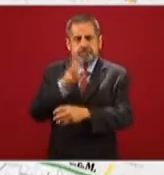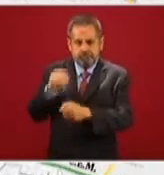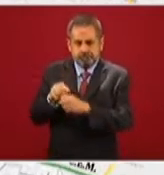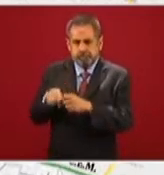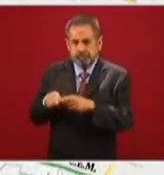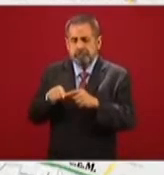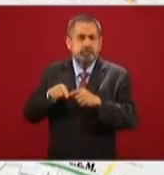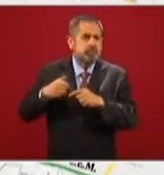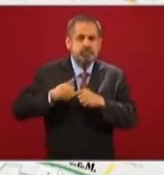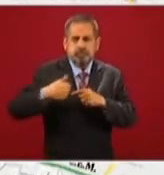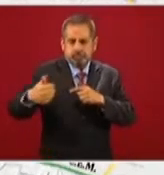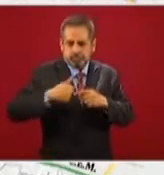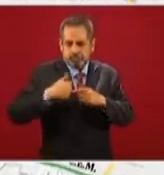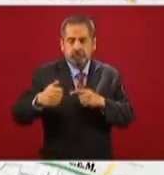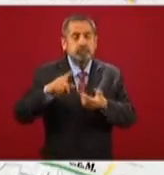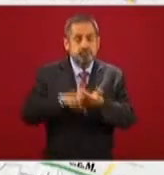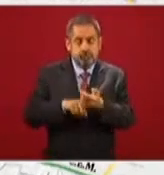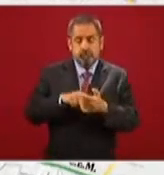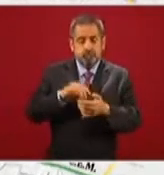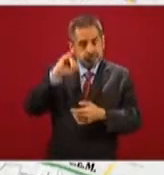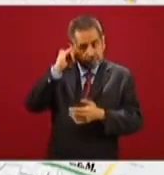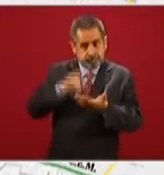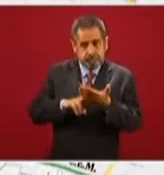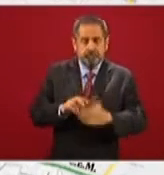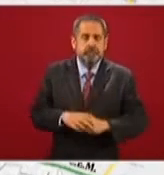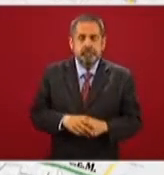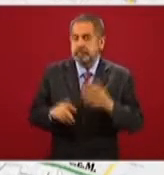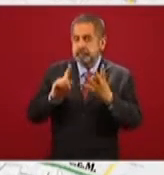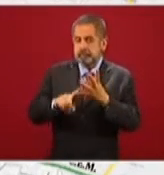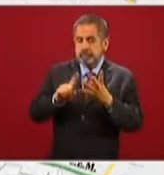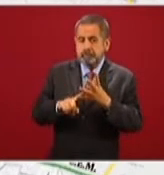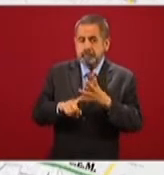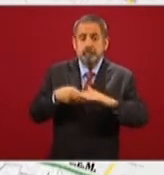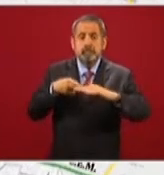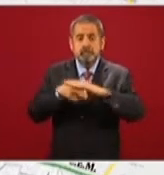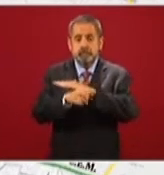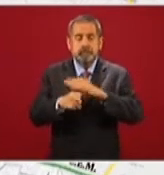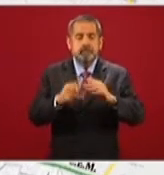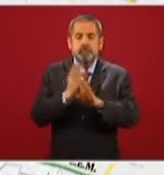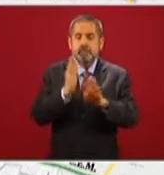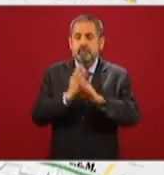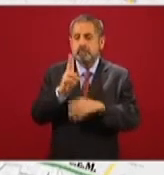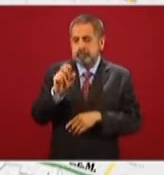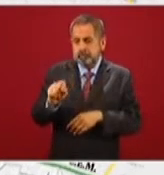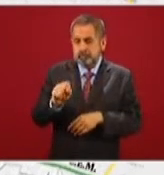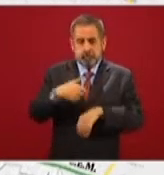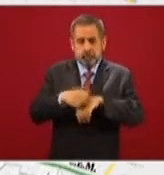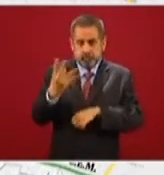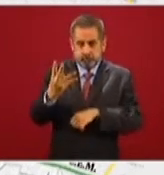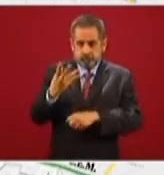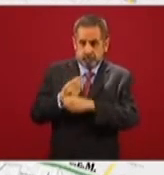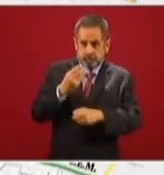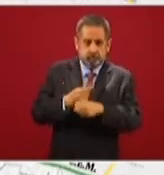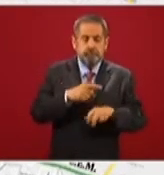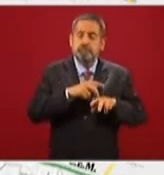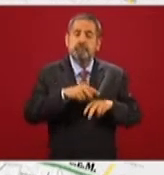centro de transferencia modal de Indios Verdes. La cuarta es la ampliación de la línea 4 del Metrobús, que también la vamos a hacer nosotros, de San